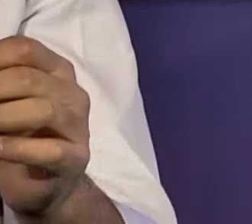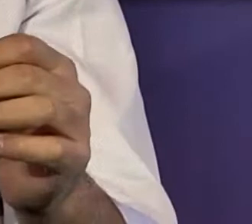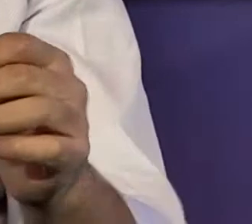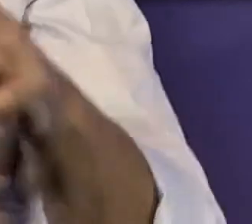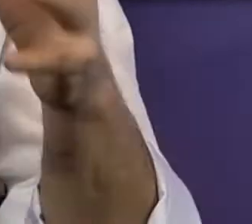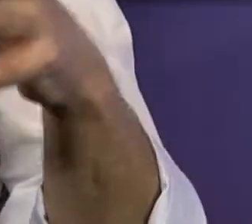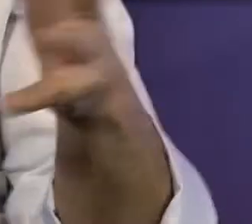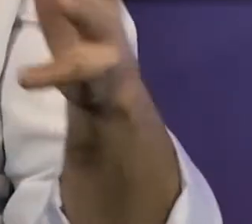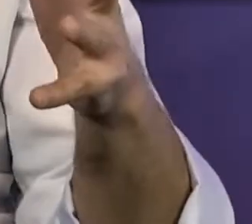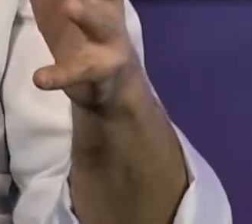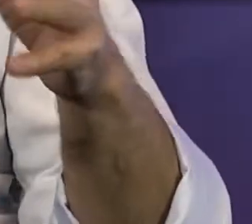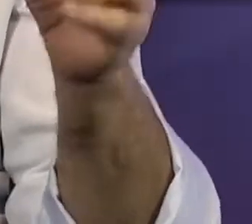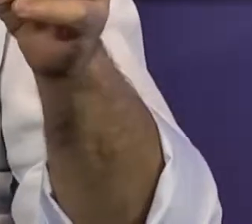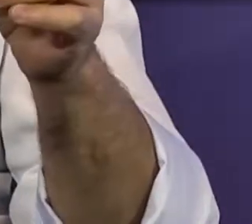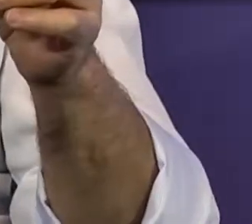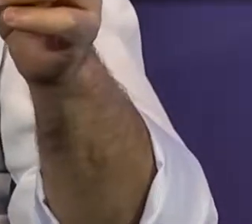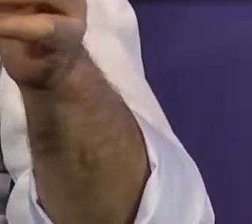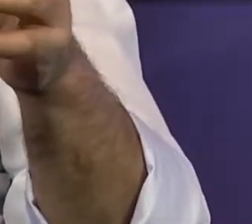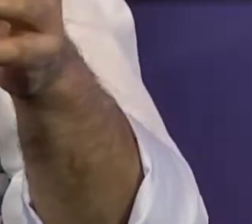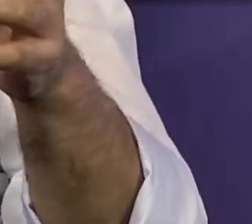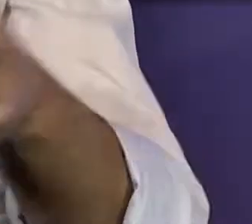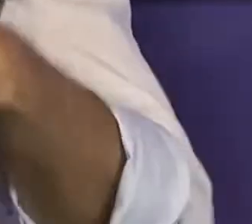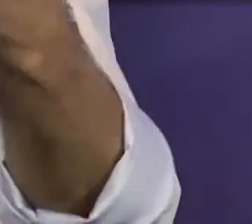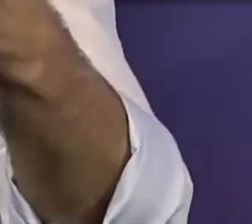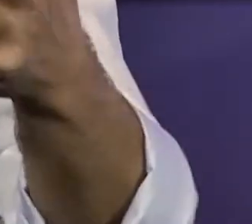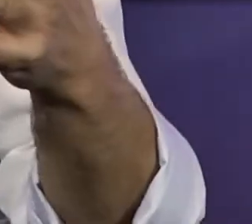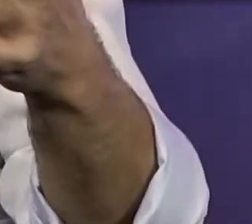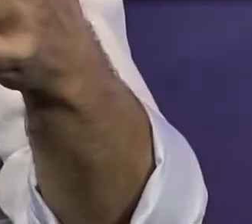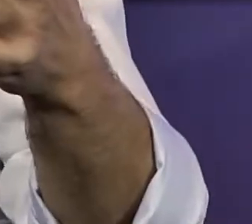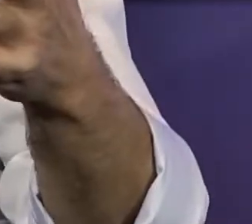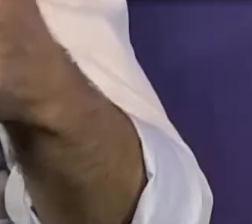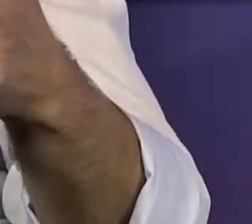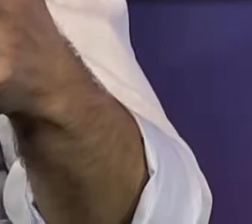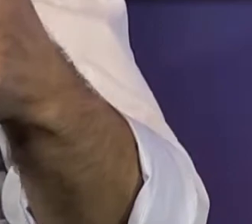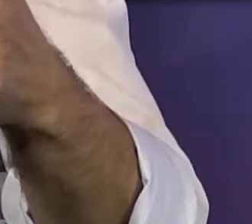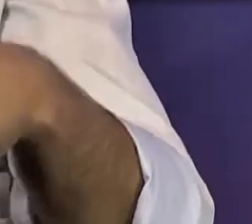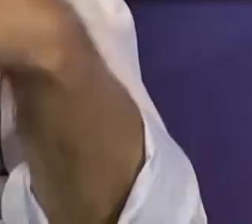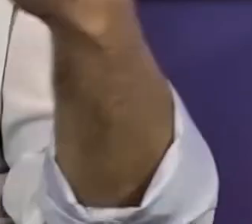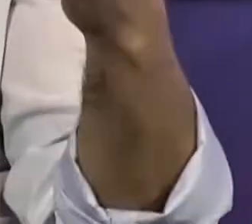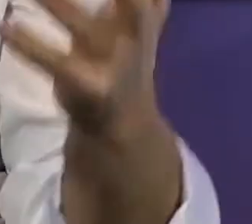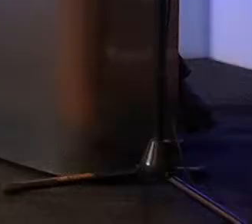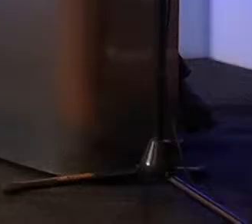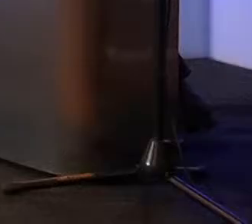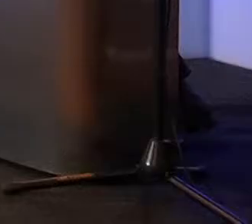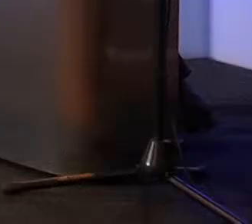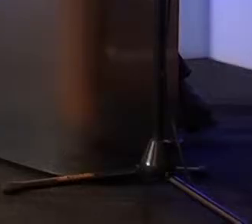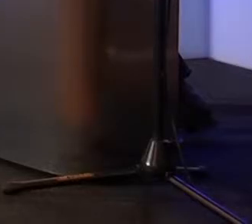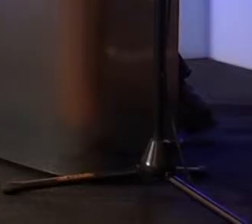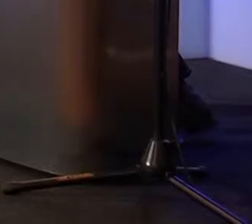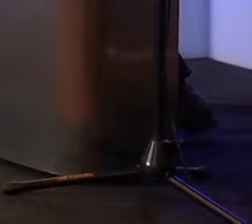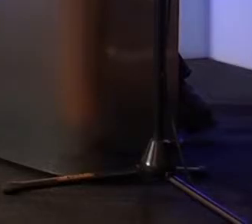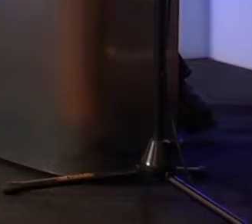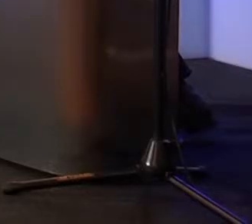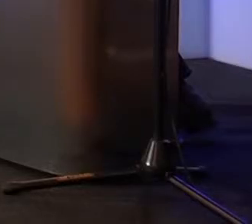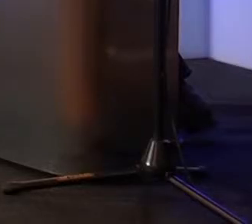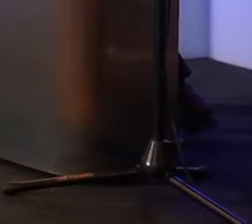de una forma descentralizada. Es decir, lo que primero pensamos que podía pasar es, en la medida que se genera el problema de